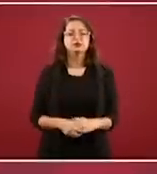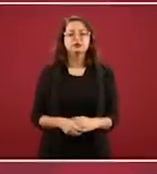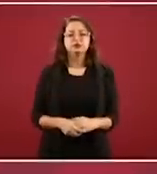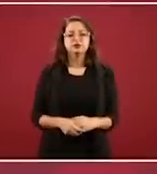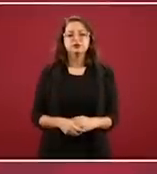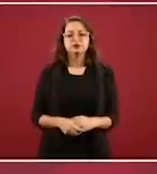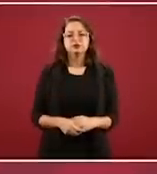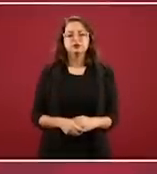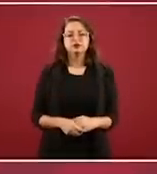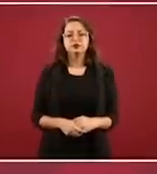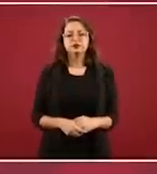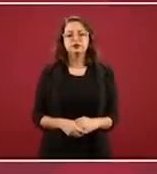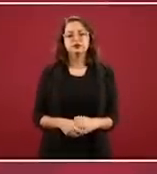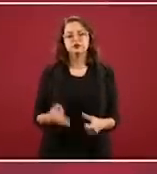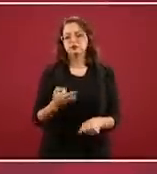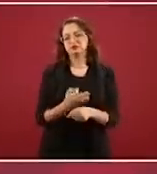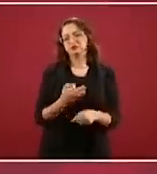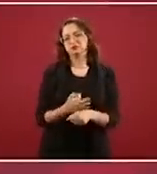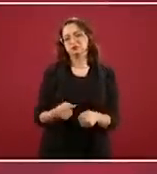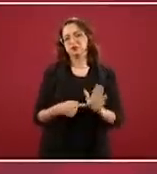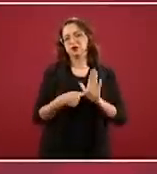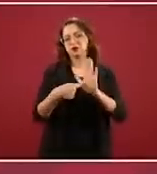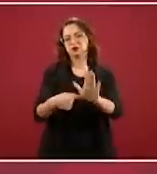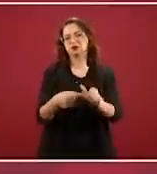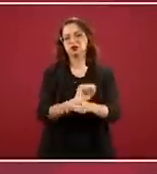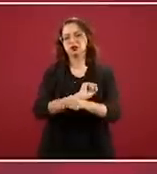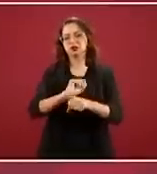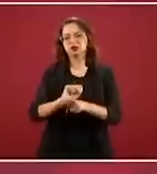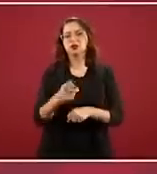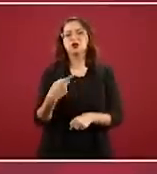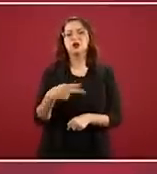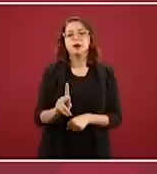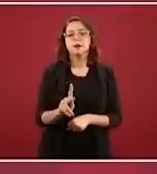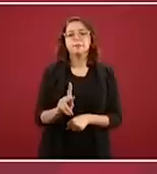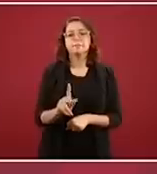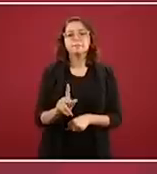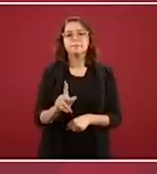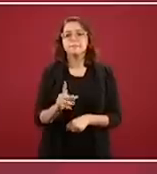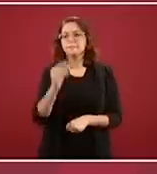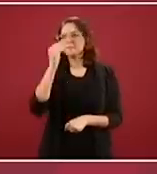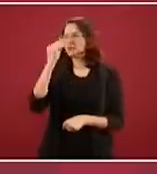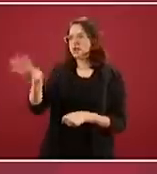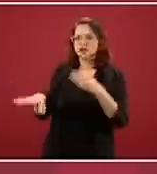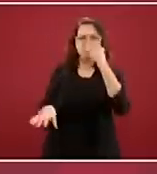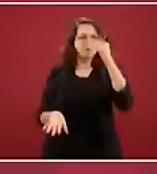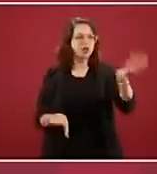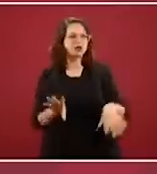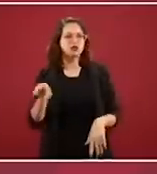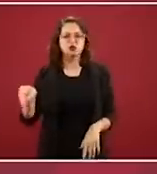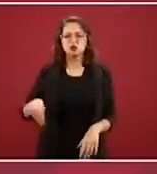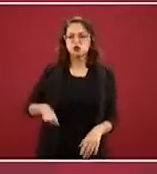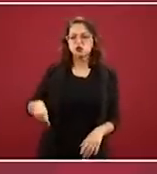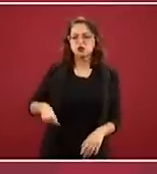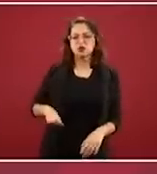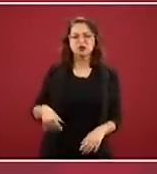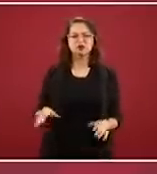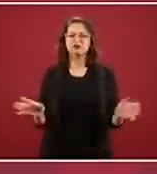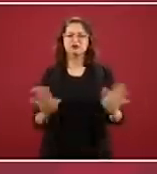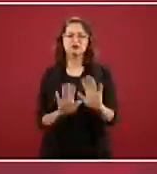Esto es apenas una presentación. El propósito no es culpar a nadie, sino